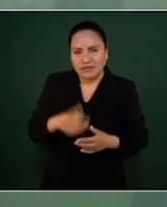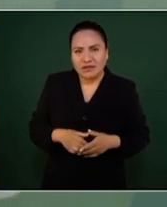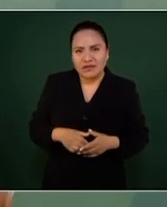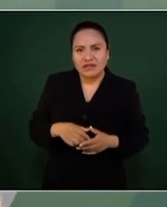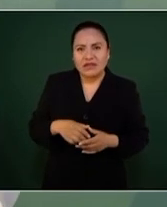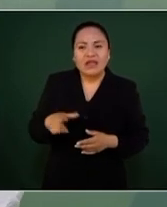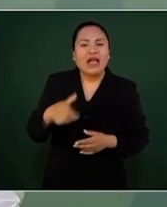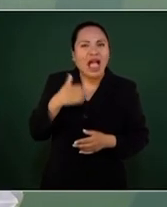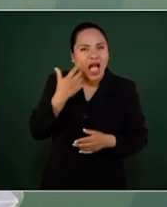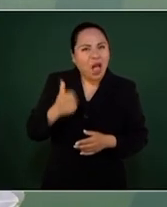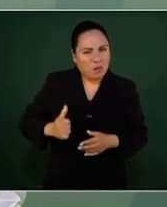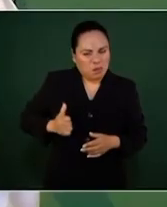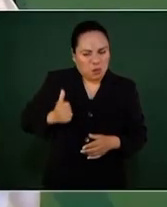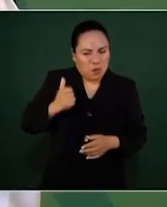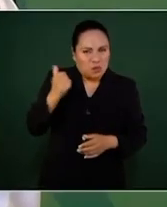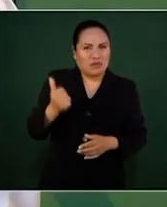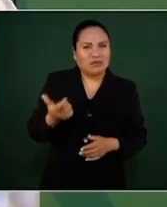ventajas.